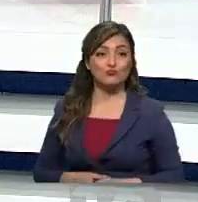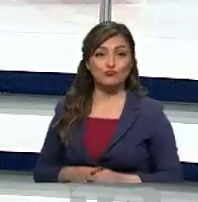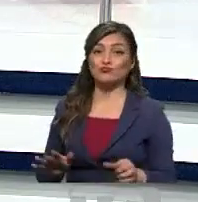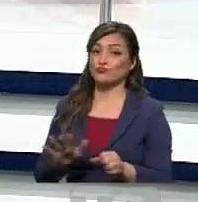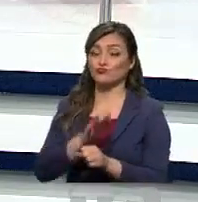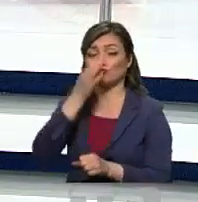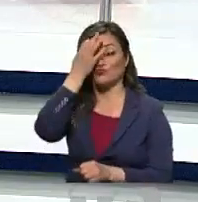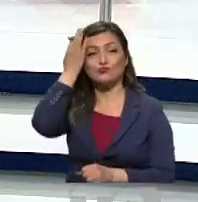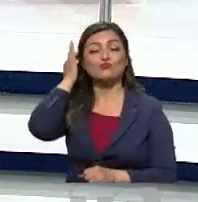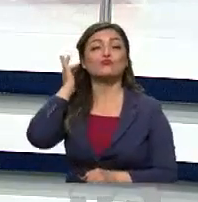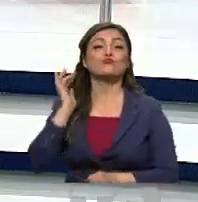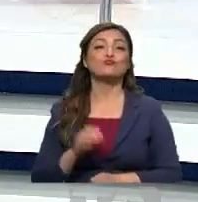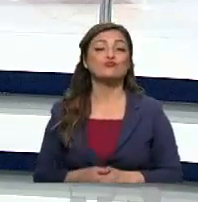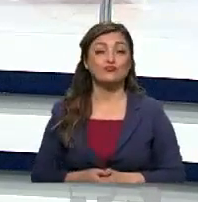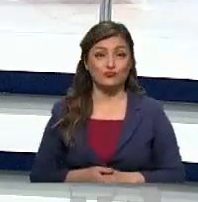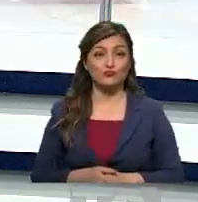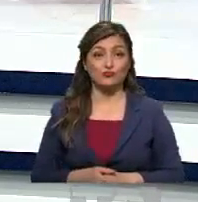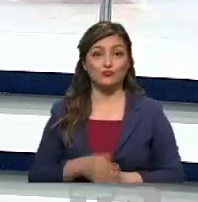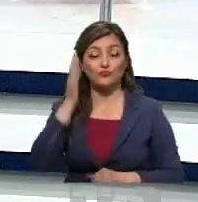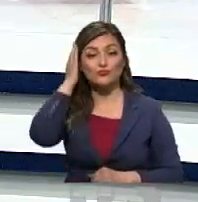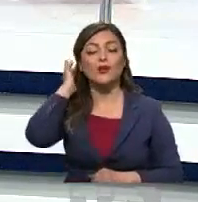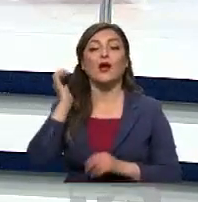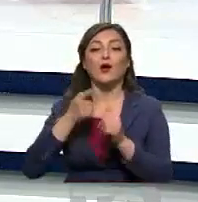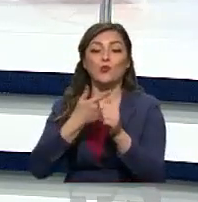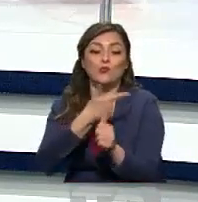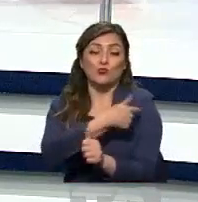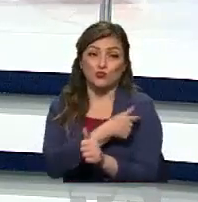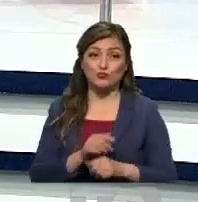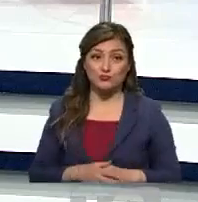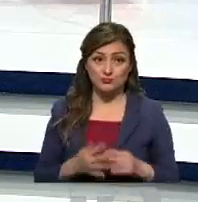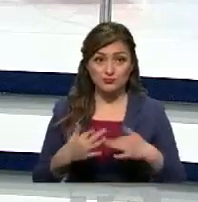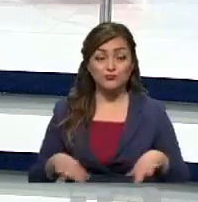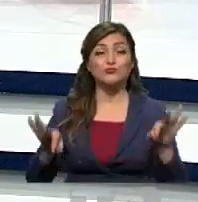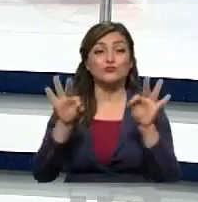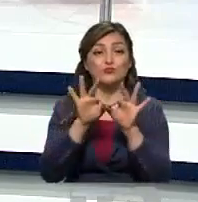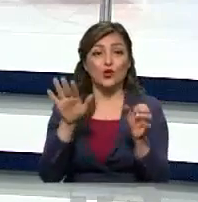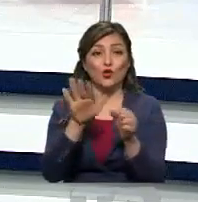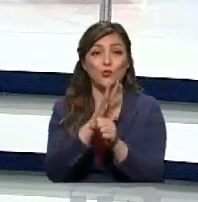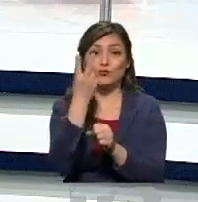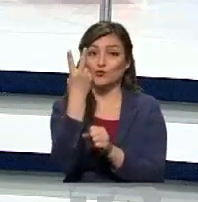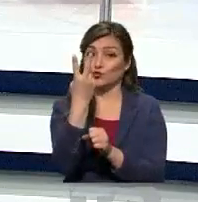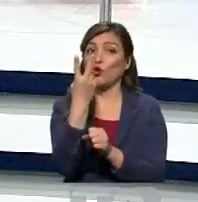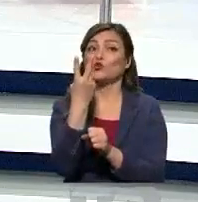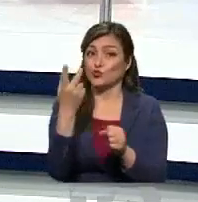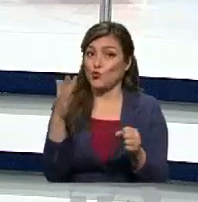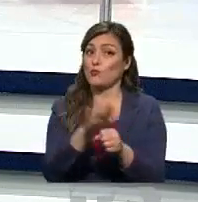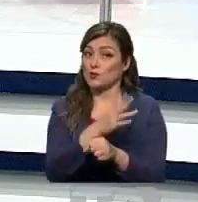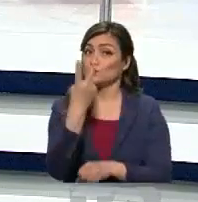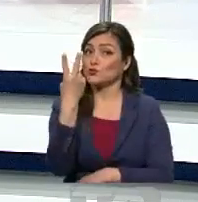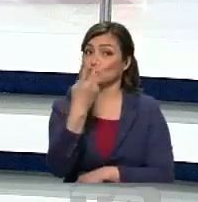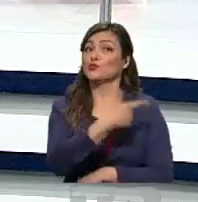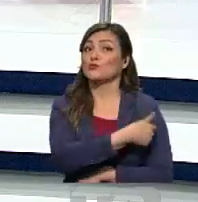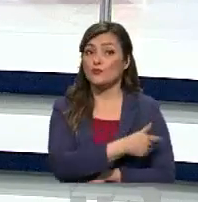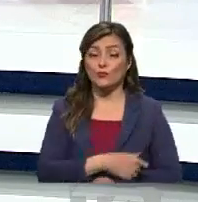completar esta vacunación. Si bien hay que vacunarnos con la primera dosis, lo más importante es completar esta vacunación. Ya hay